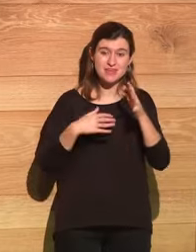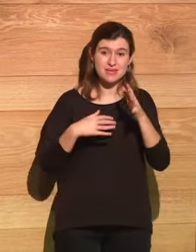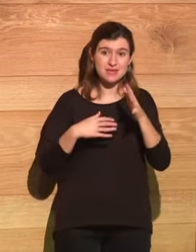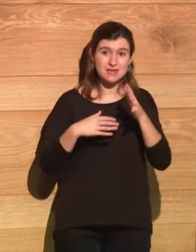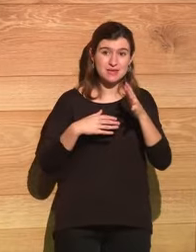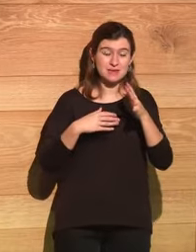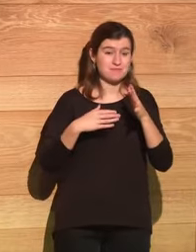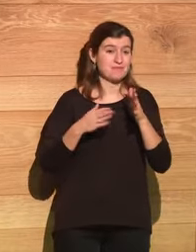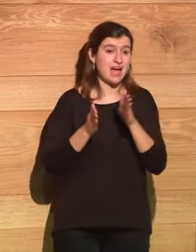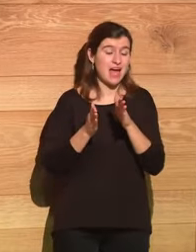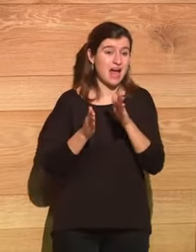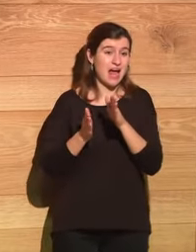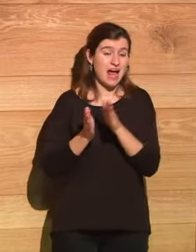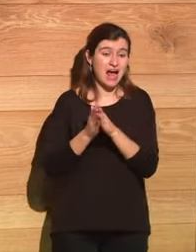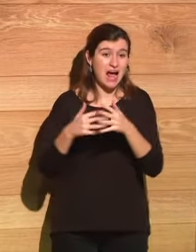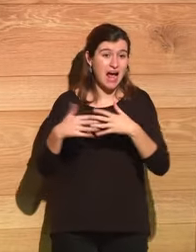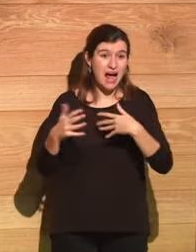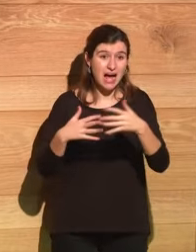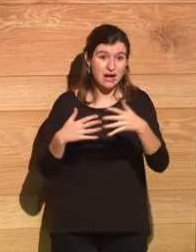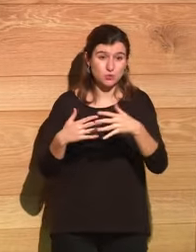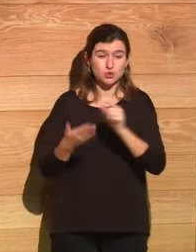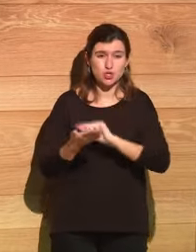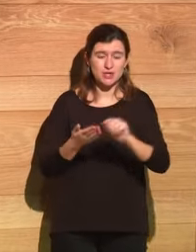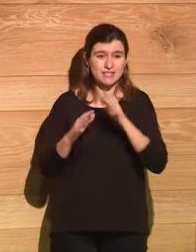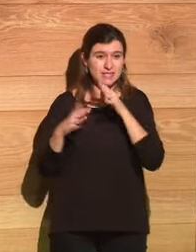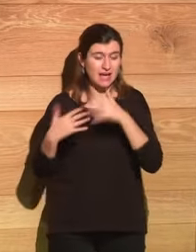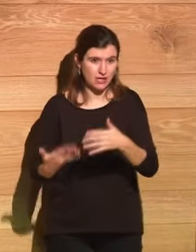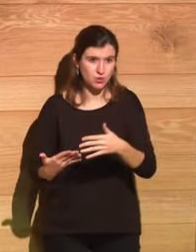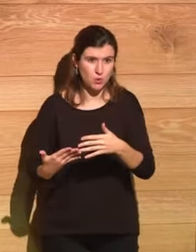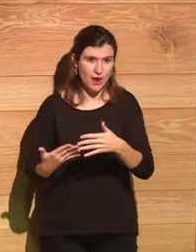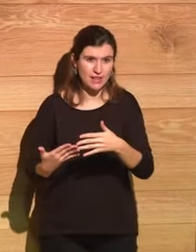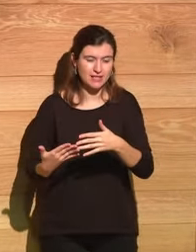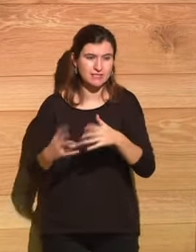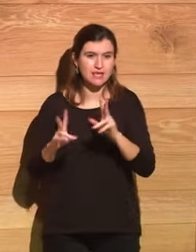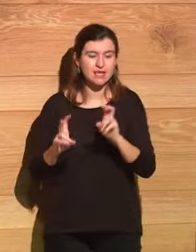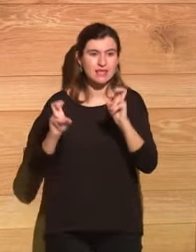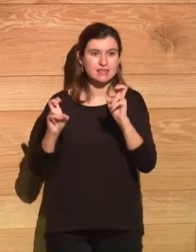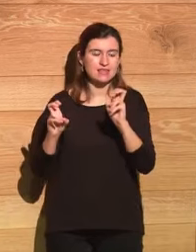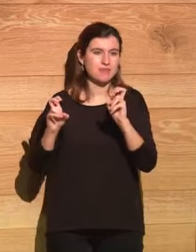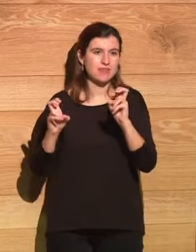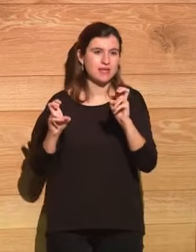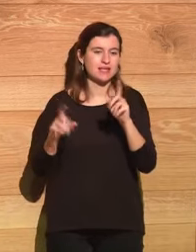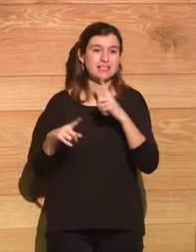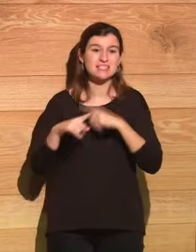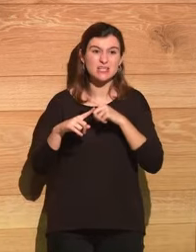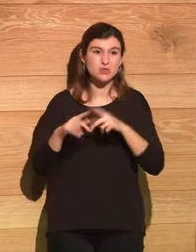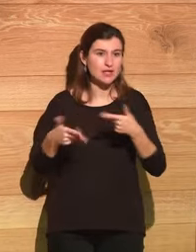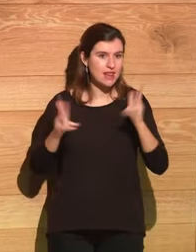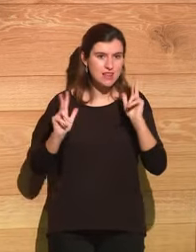hoy están trabajando el deseo, la expresión de la sexualidad libre